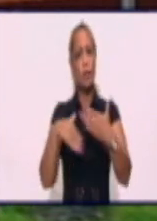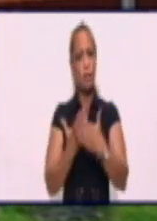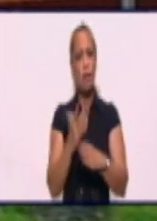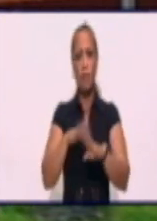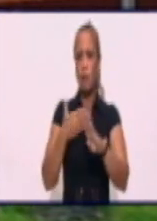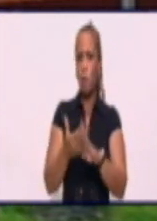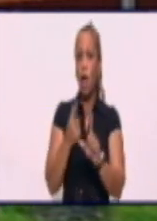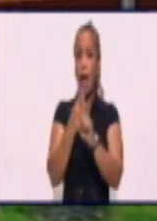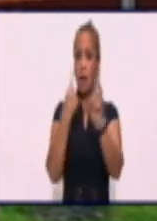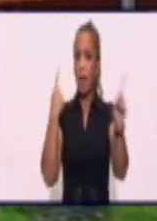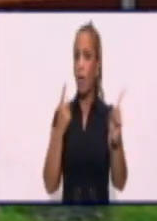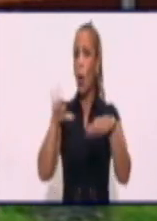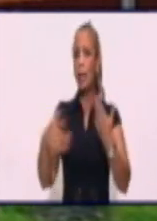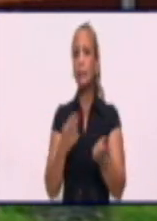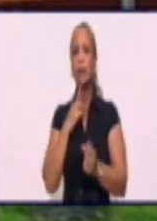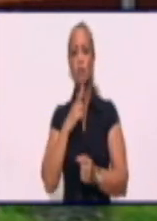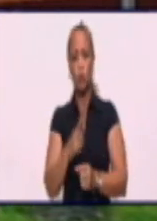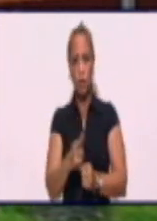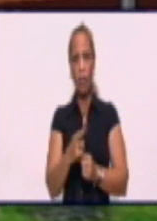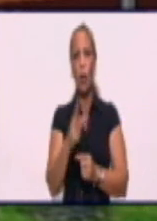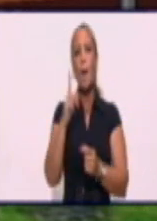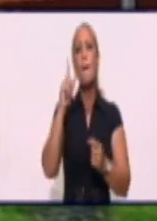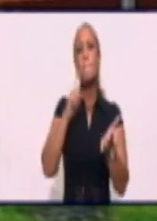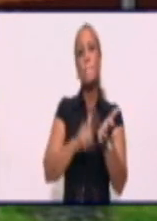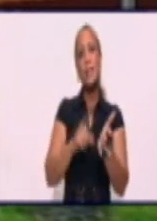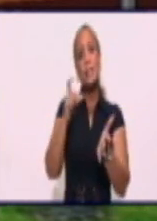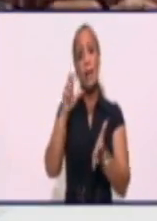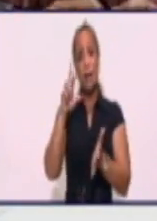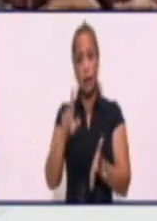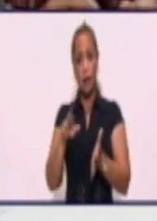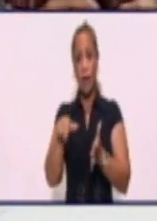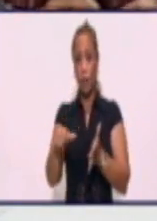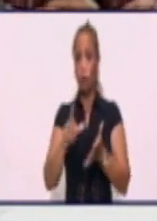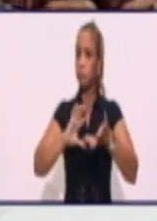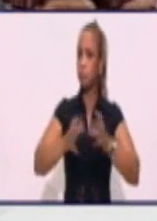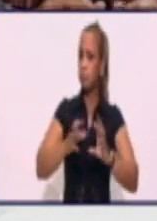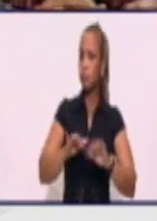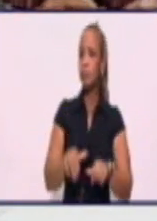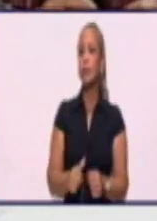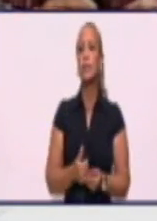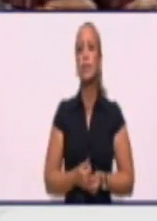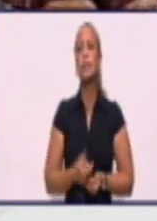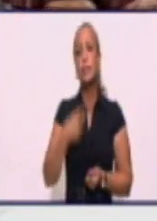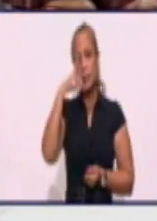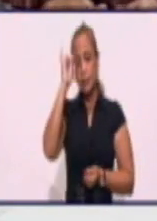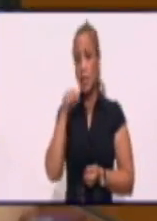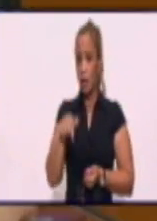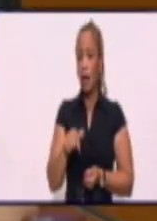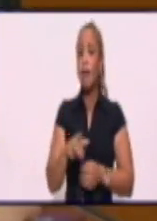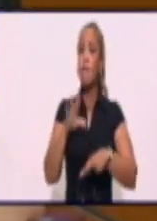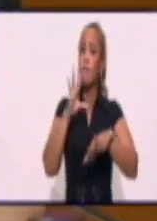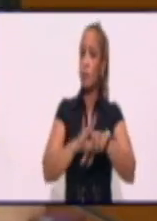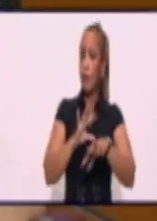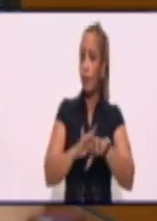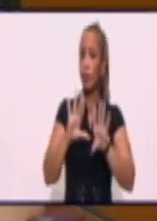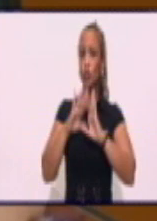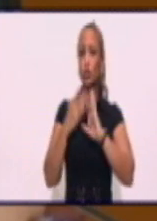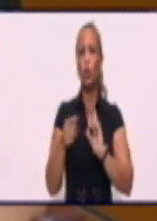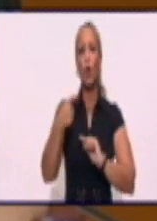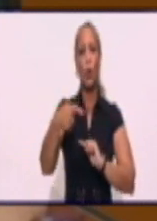del PCR. Esto se ha modificado también, doctor. Sí, así es. Esto es una enfermedad de la cual todos los